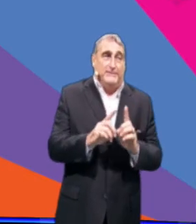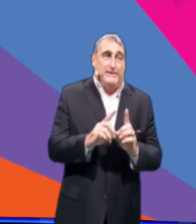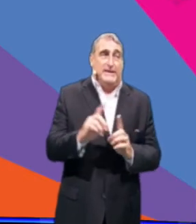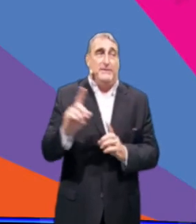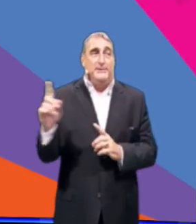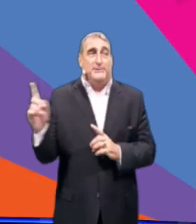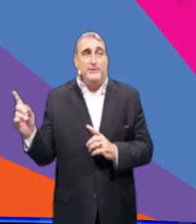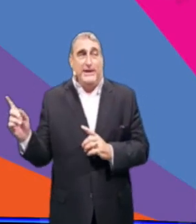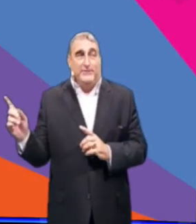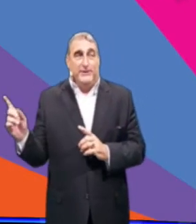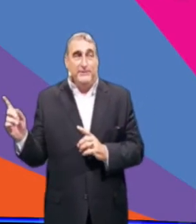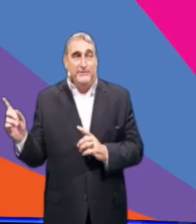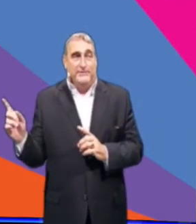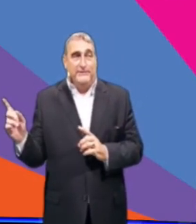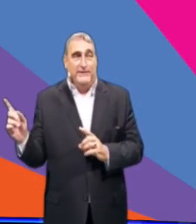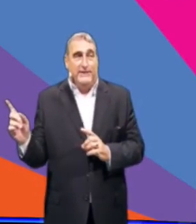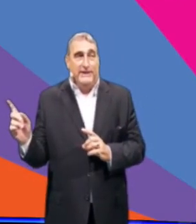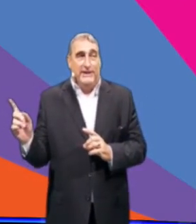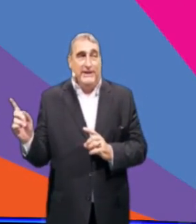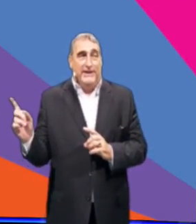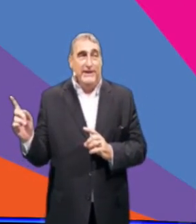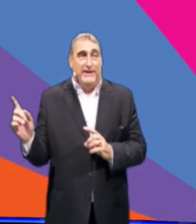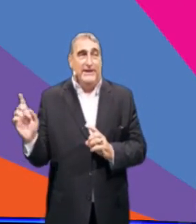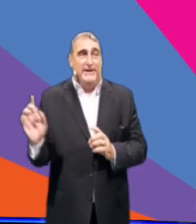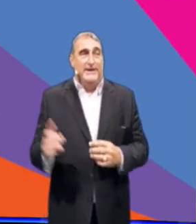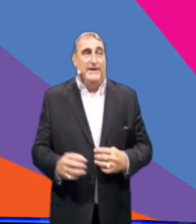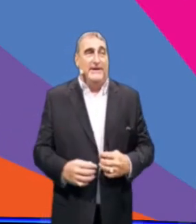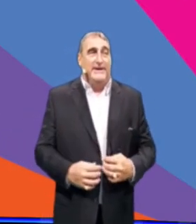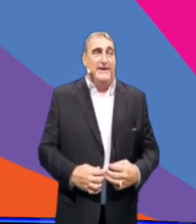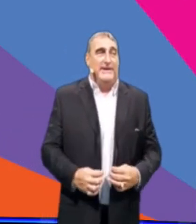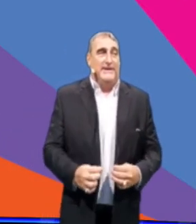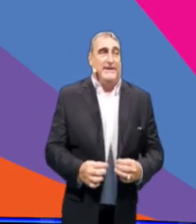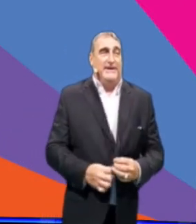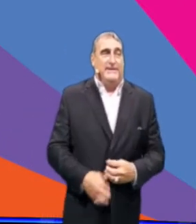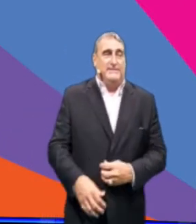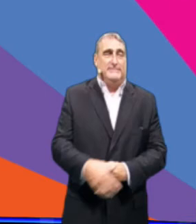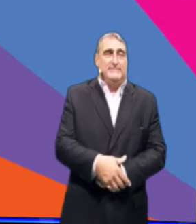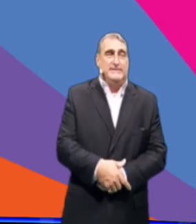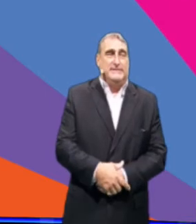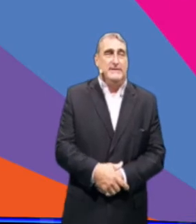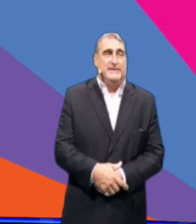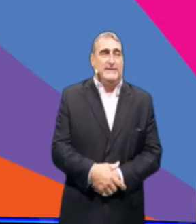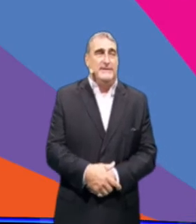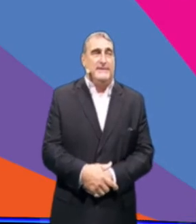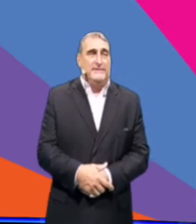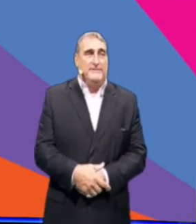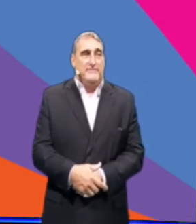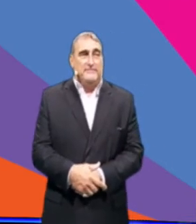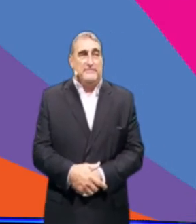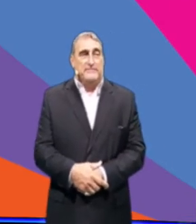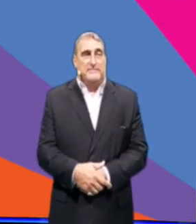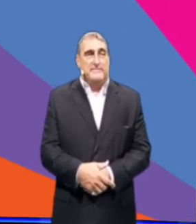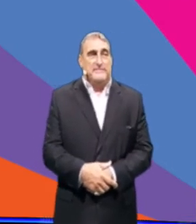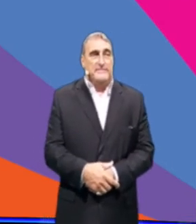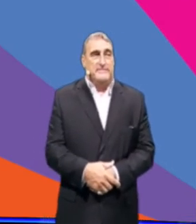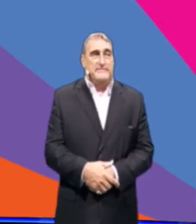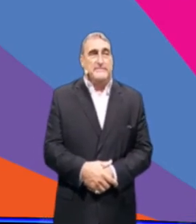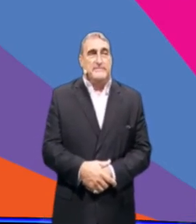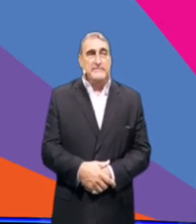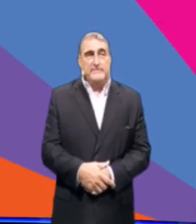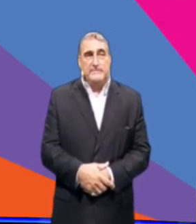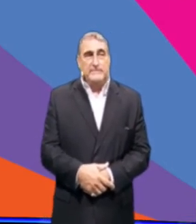encontrar una traba en el otro lado, digo. Yo no digo que ocurra, Pedro Mario. Digo que algunos lo están pensando, están en